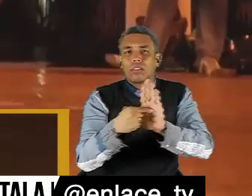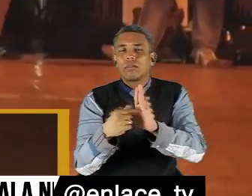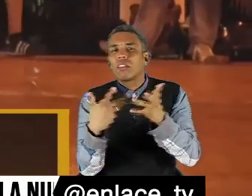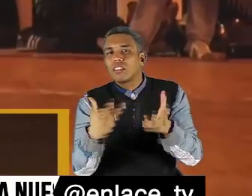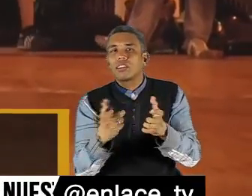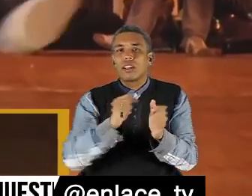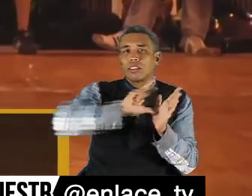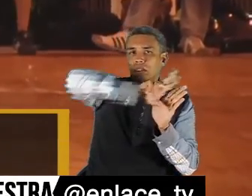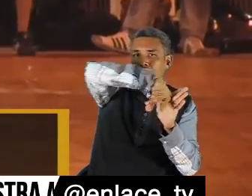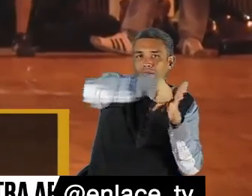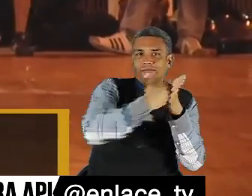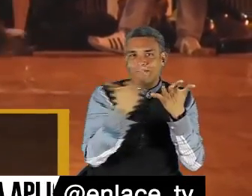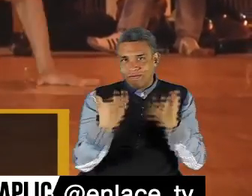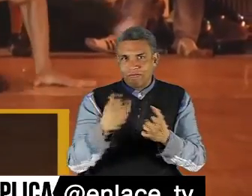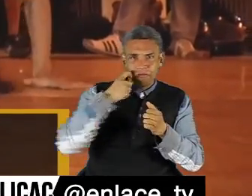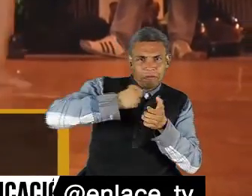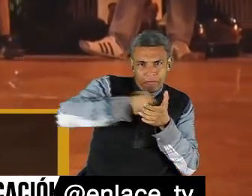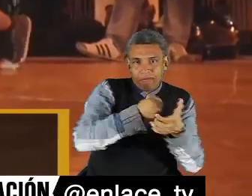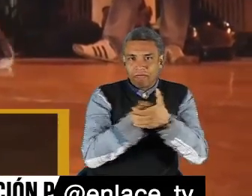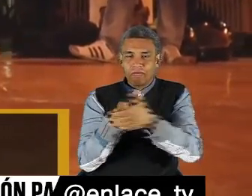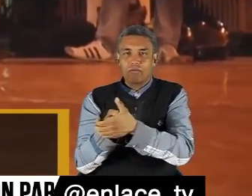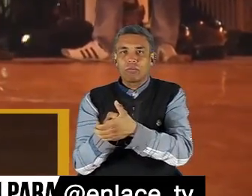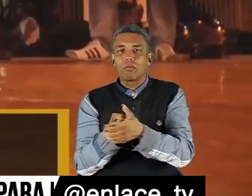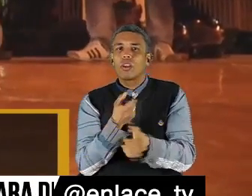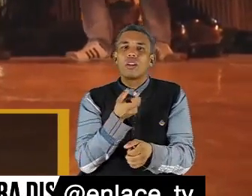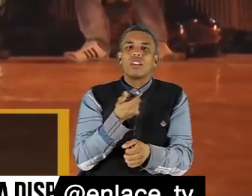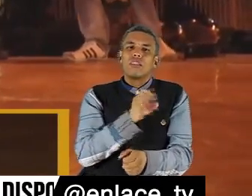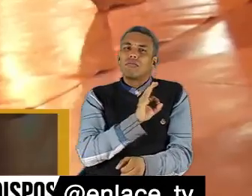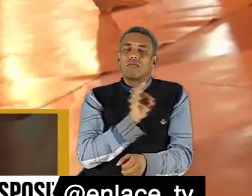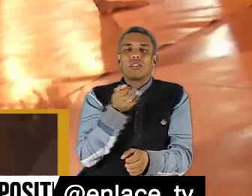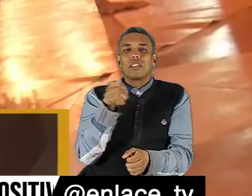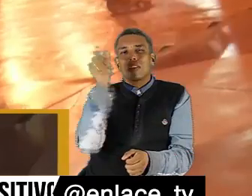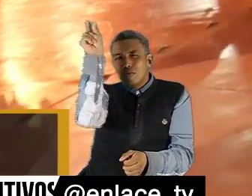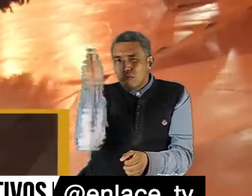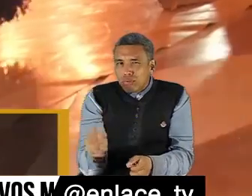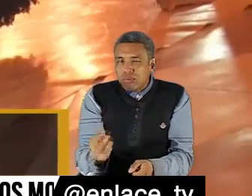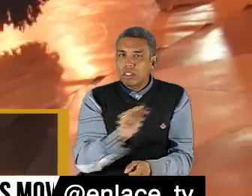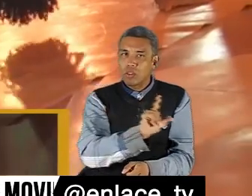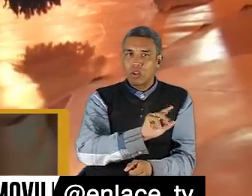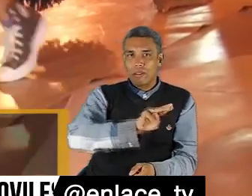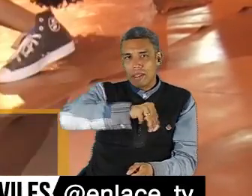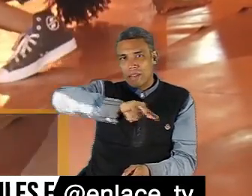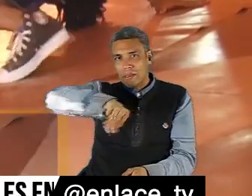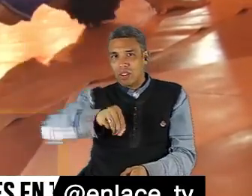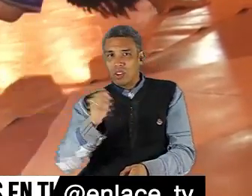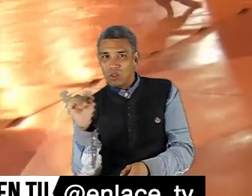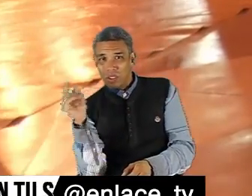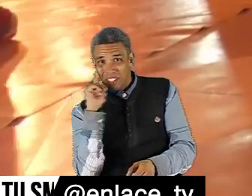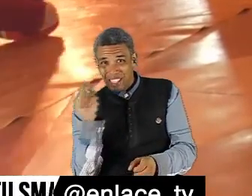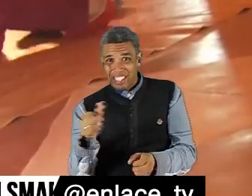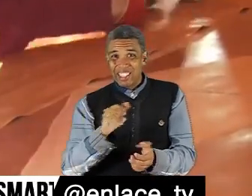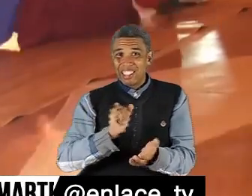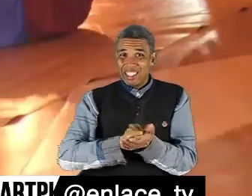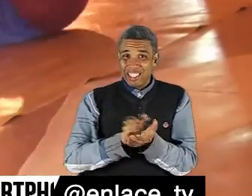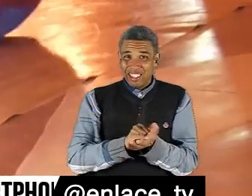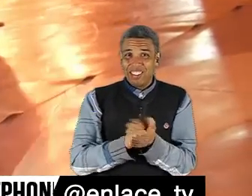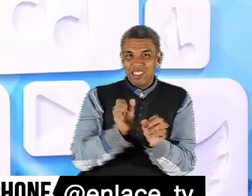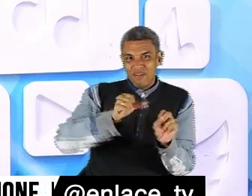masificación del break dance. Sus ensayos los realizan en el Paseo de la Cultura de lunes a viernes desde las 5 de la tarde.